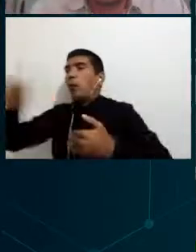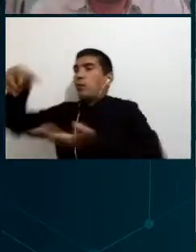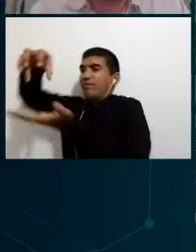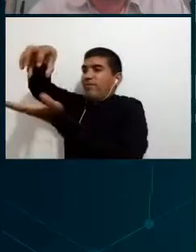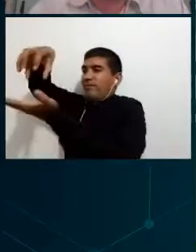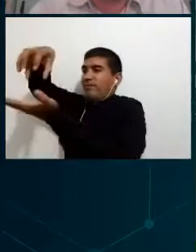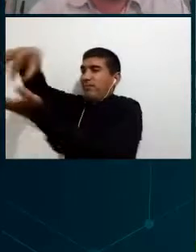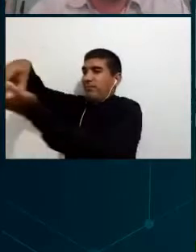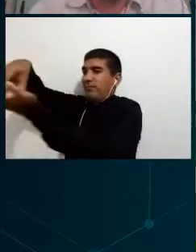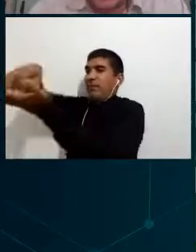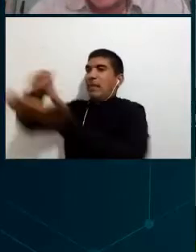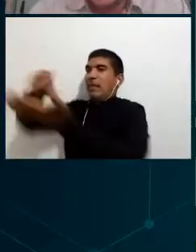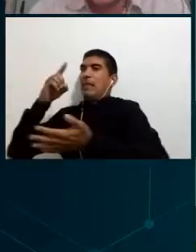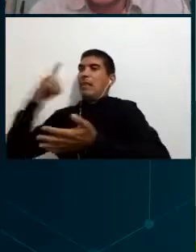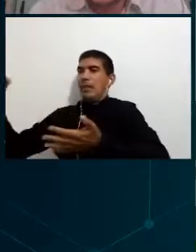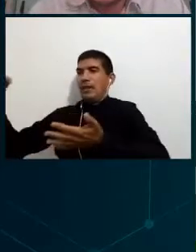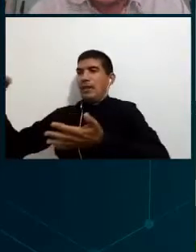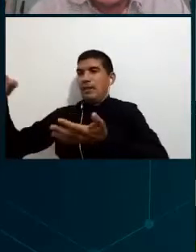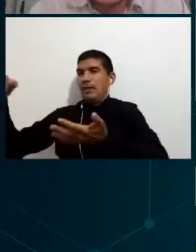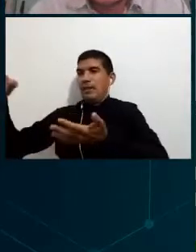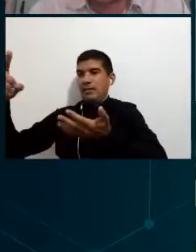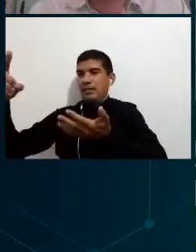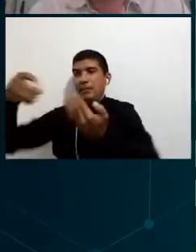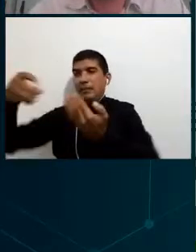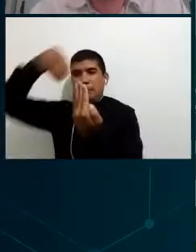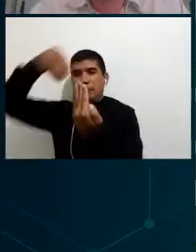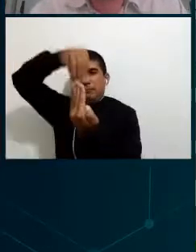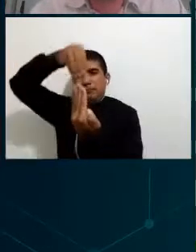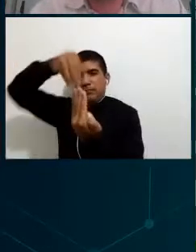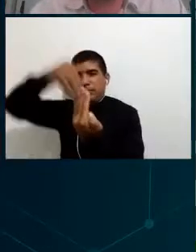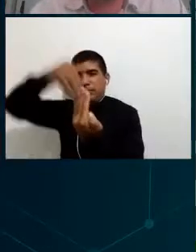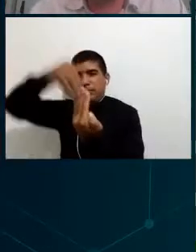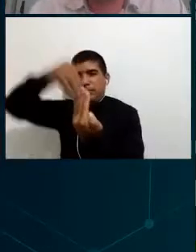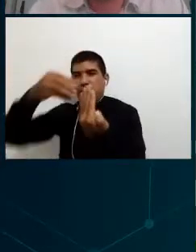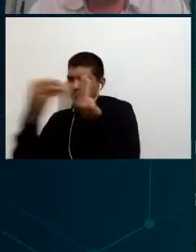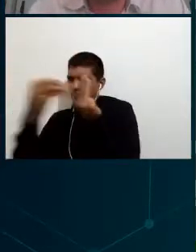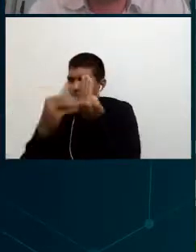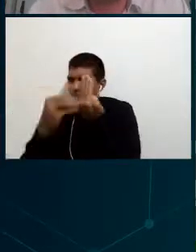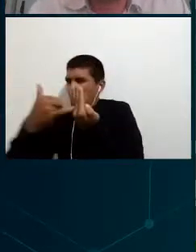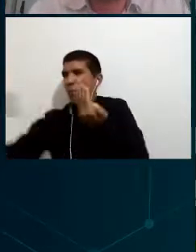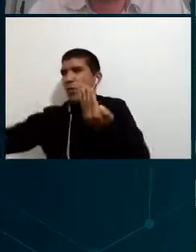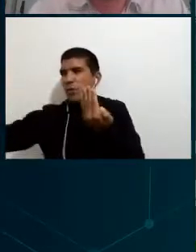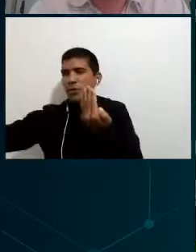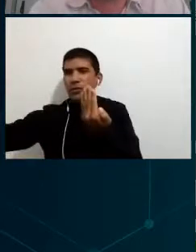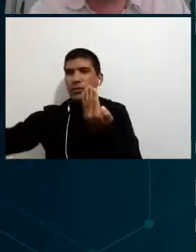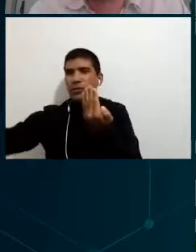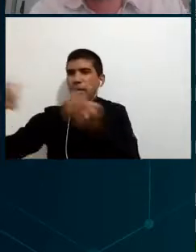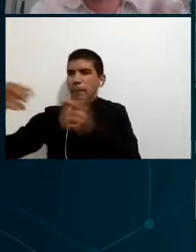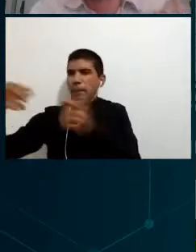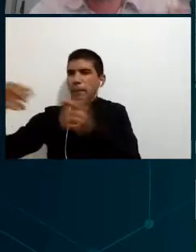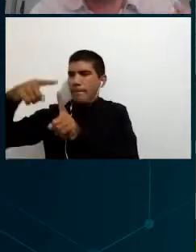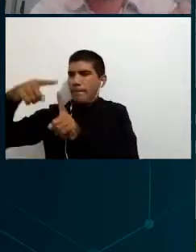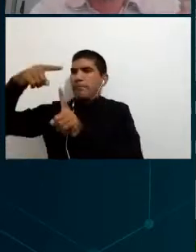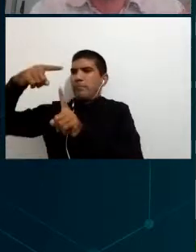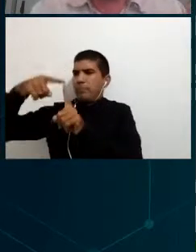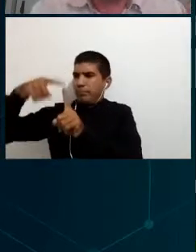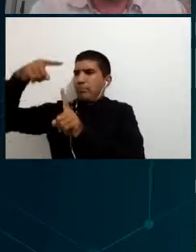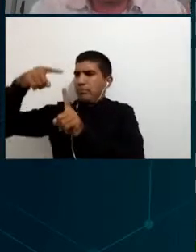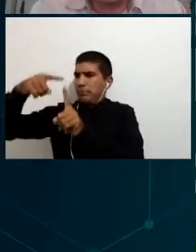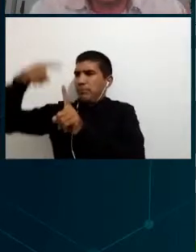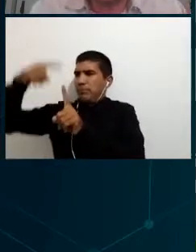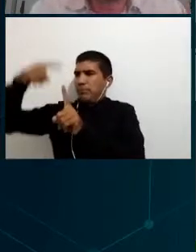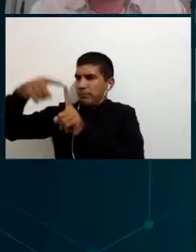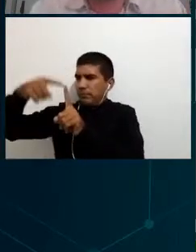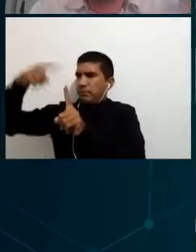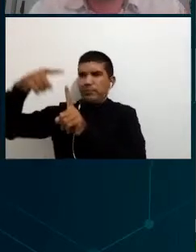B. Una vez existe esa conexión, se puede medir la latencia del canal, tanto en